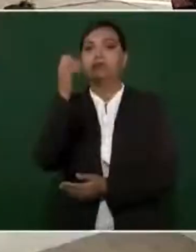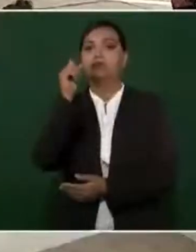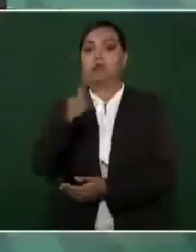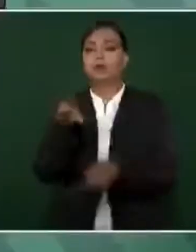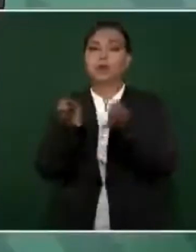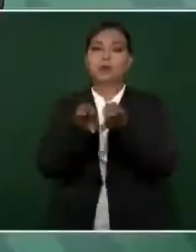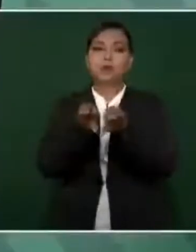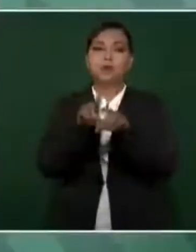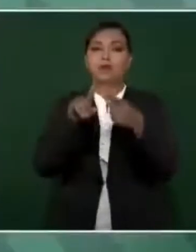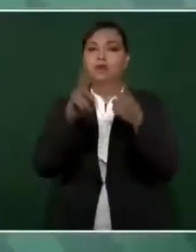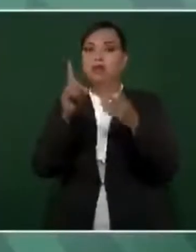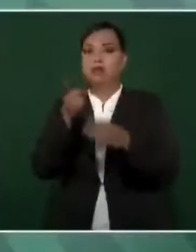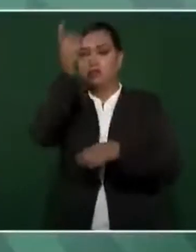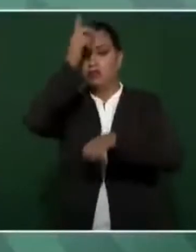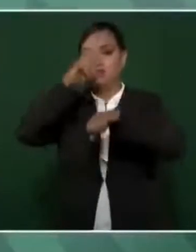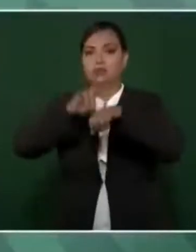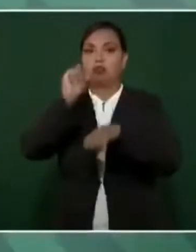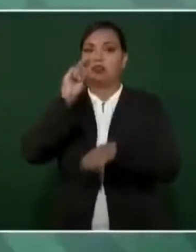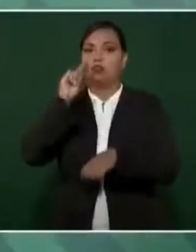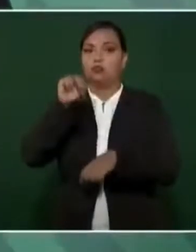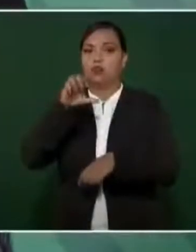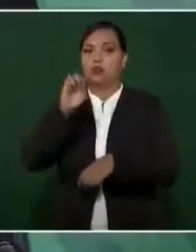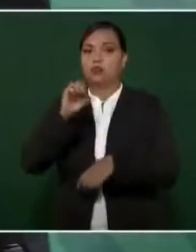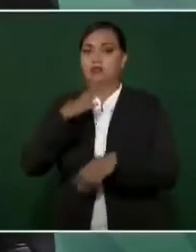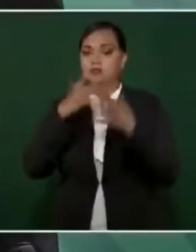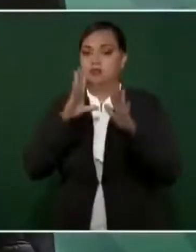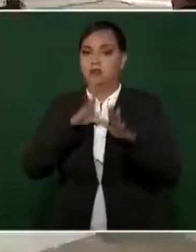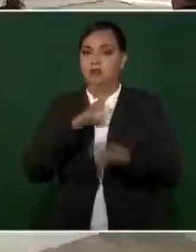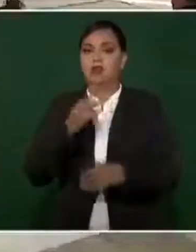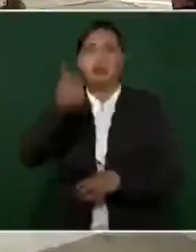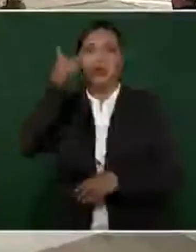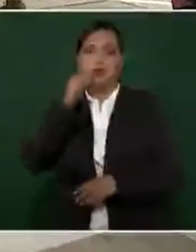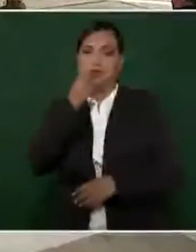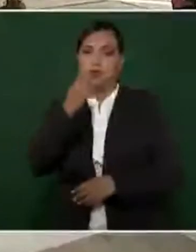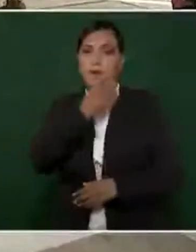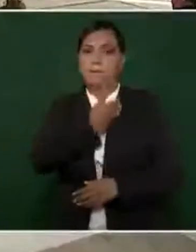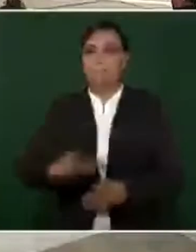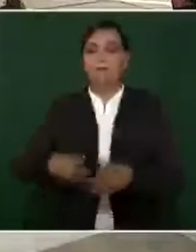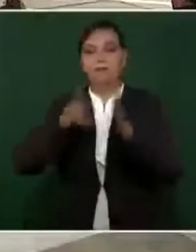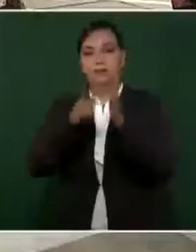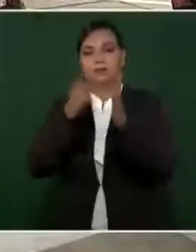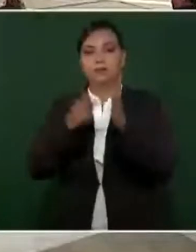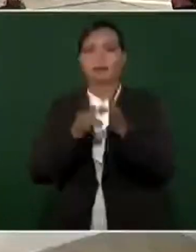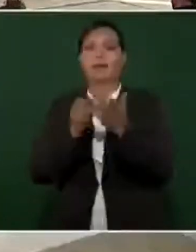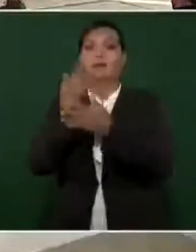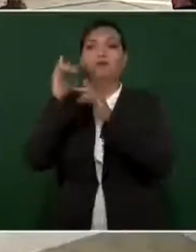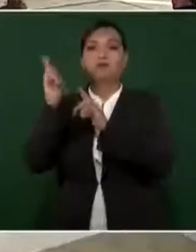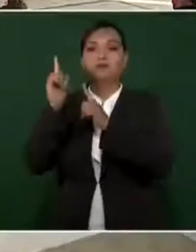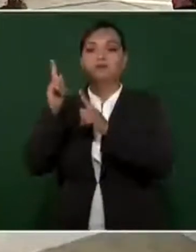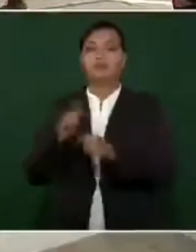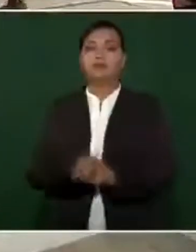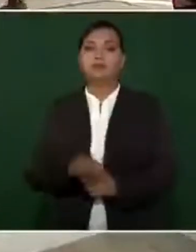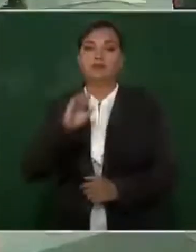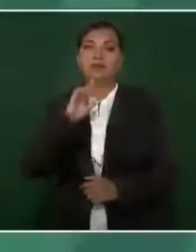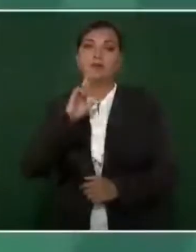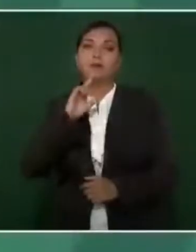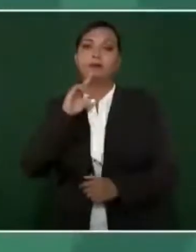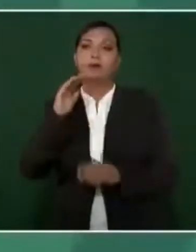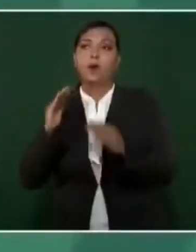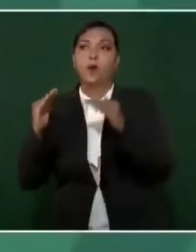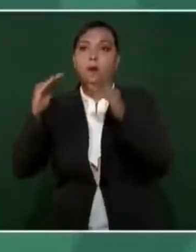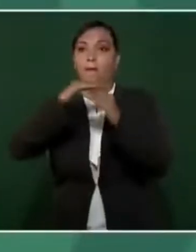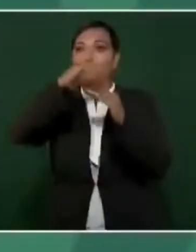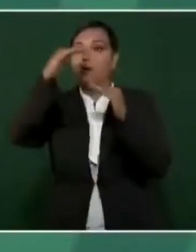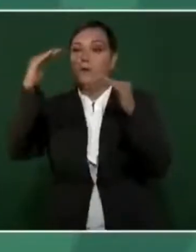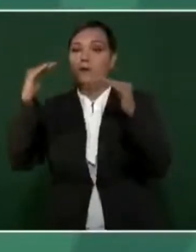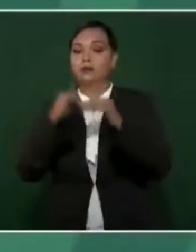de aduanas que se va a establecer, y ya lo confirmó ayer el presidente nuevamente, en Nuevo Laredo, la mejora de los puentes internacionales, la situación